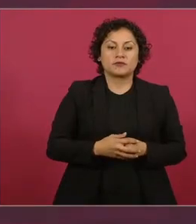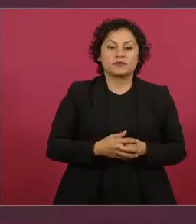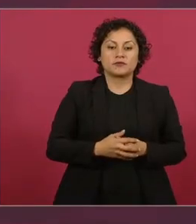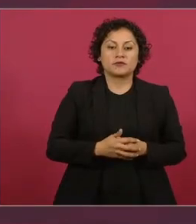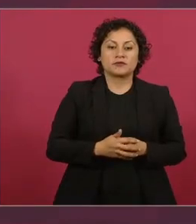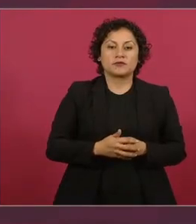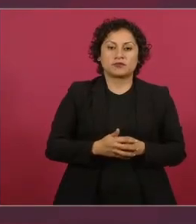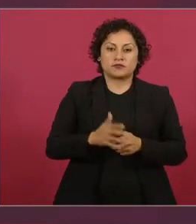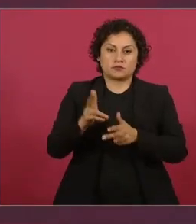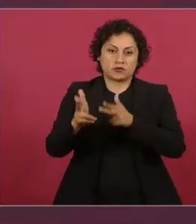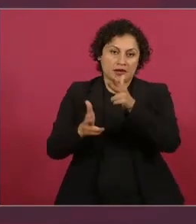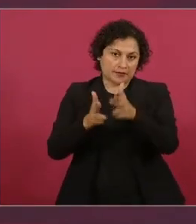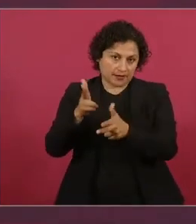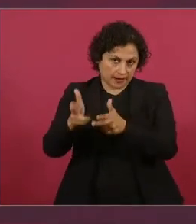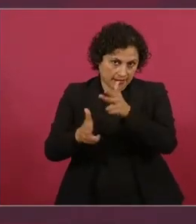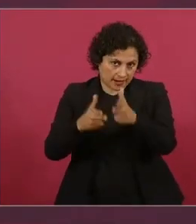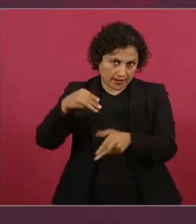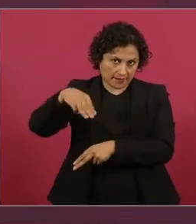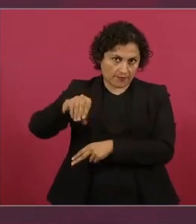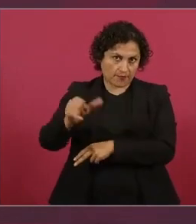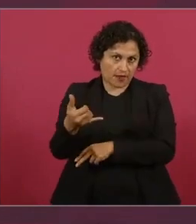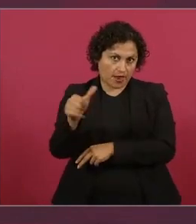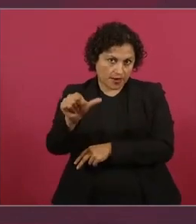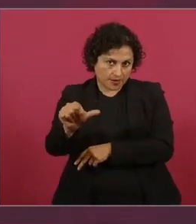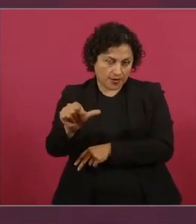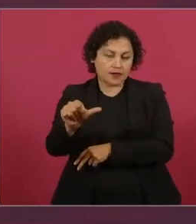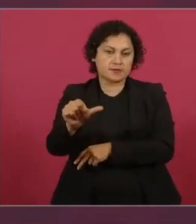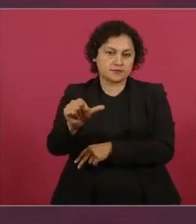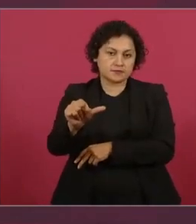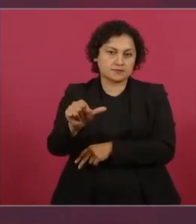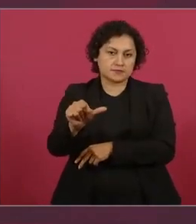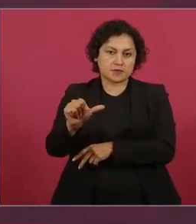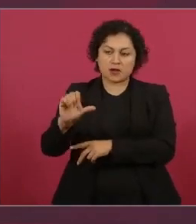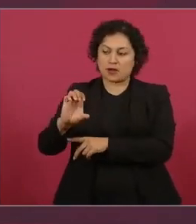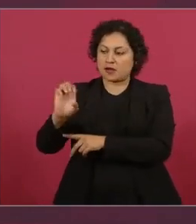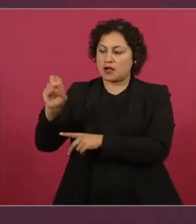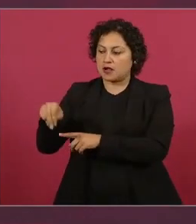el tren Maya de Cancún,